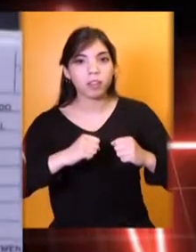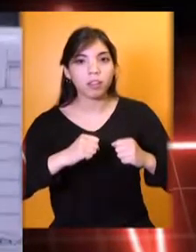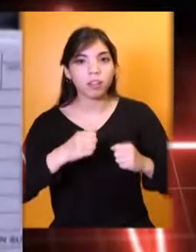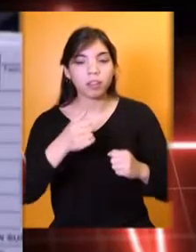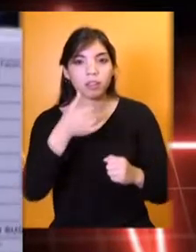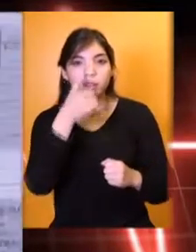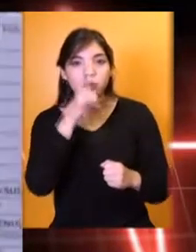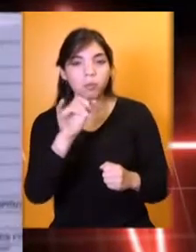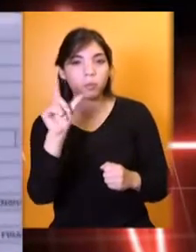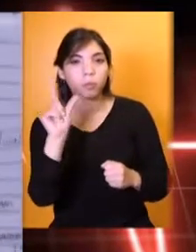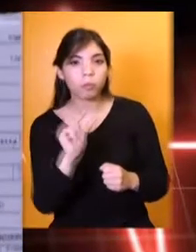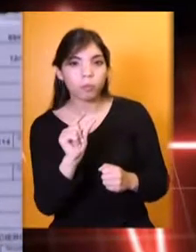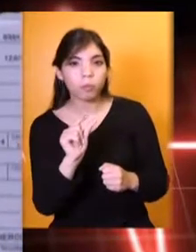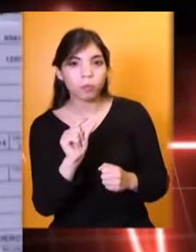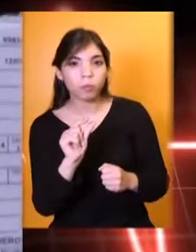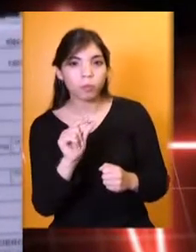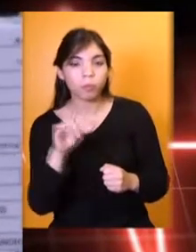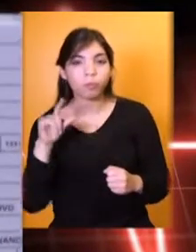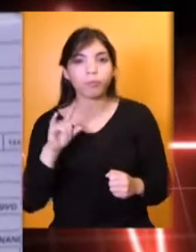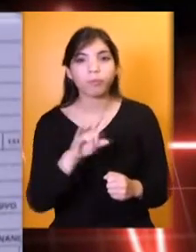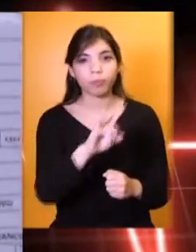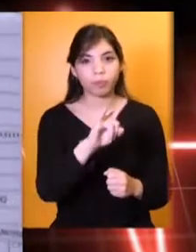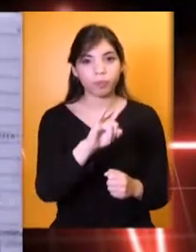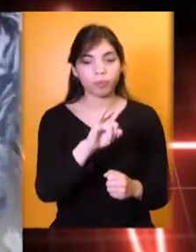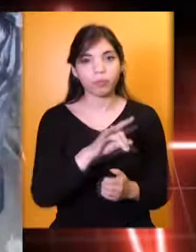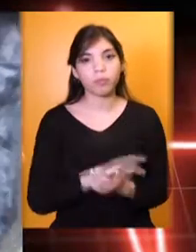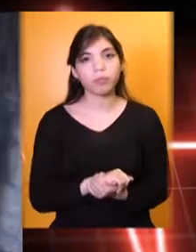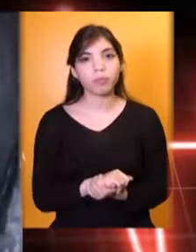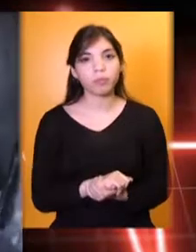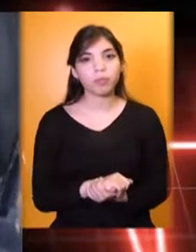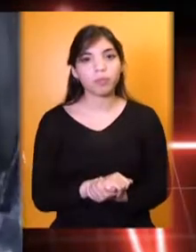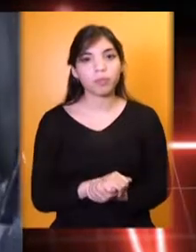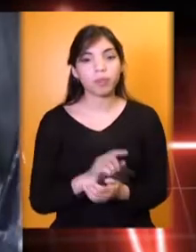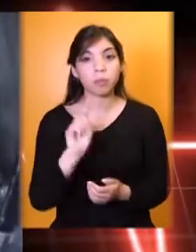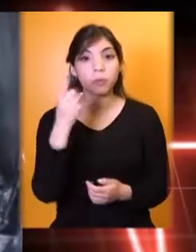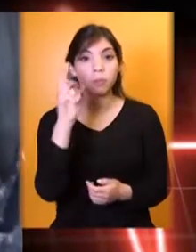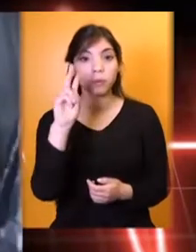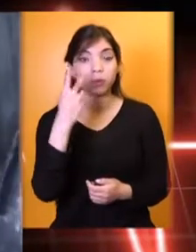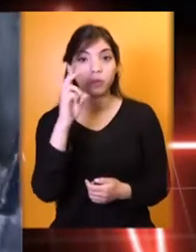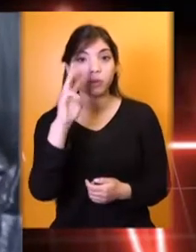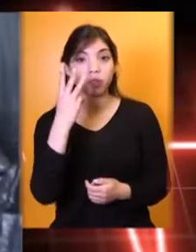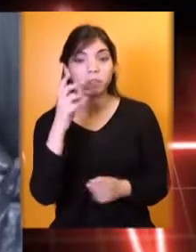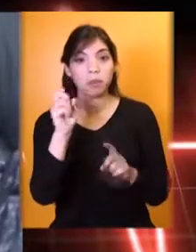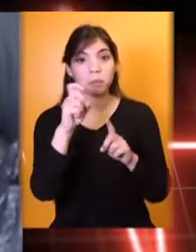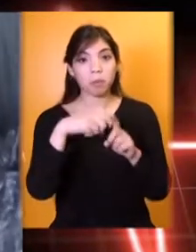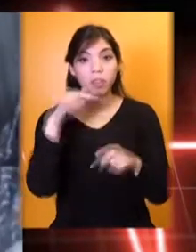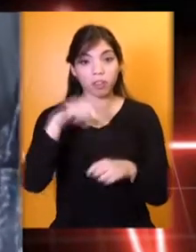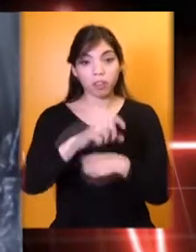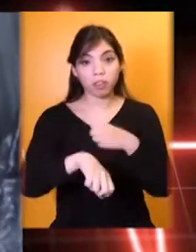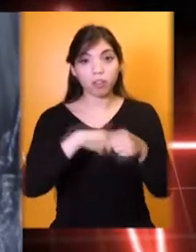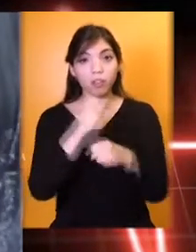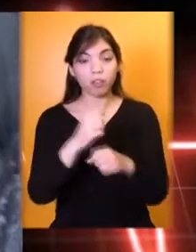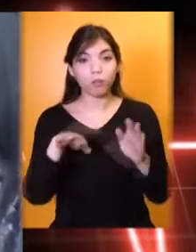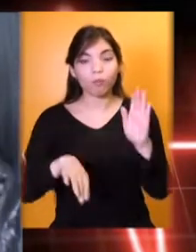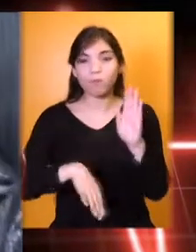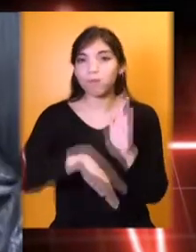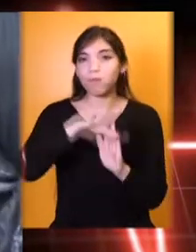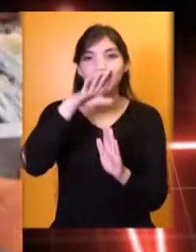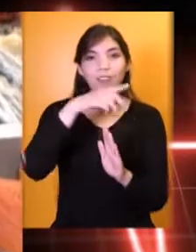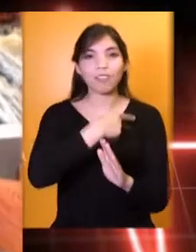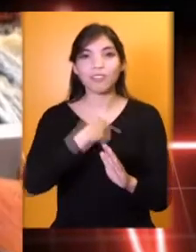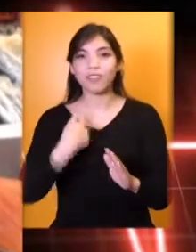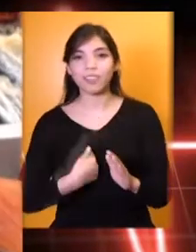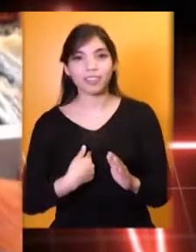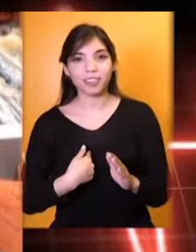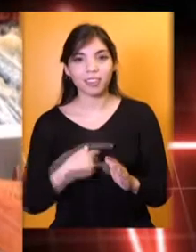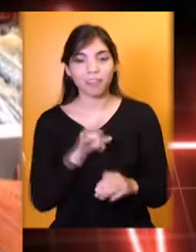pescado, que es uno de los más solicitados en el mercado asiático y que durante el primer trimestre de este año tuvo un alza en su exportación a China con un